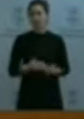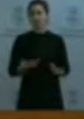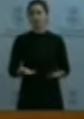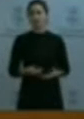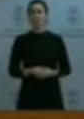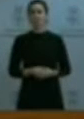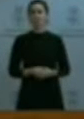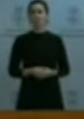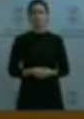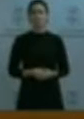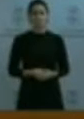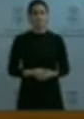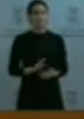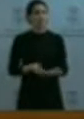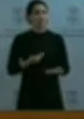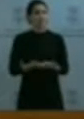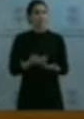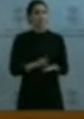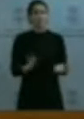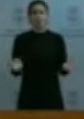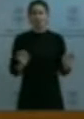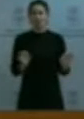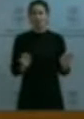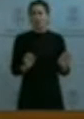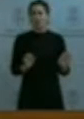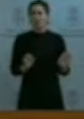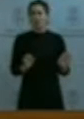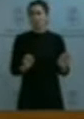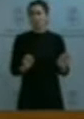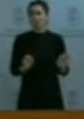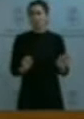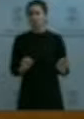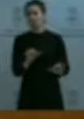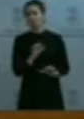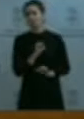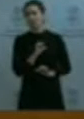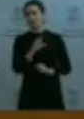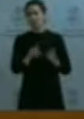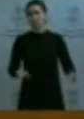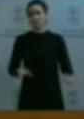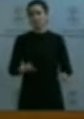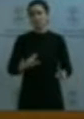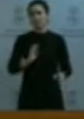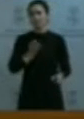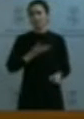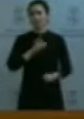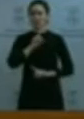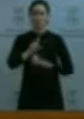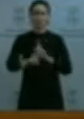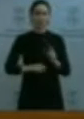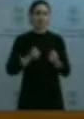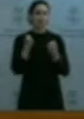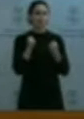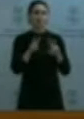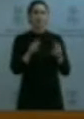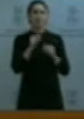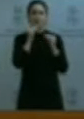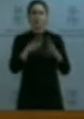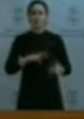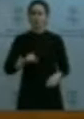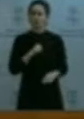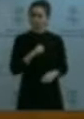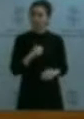estaba avanzando nada, los afectados estaban muy preocupados con la cuestión de las historias clínicas, nada se les decía y nada sabía.